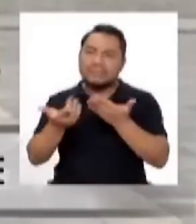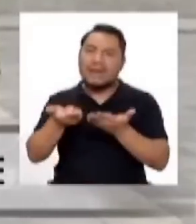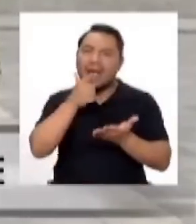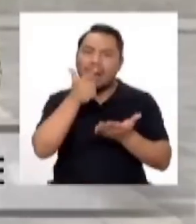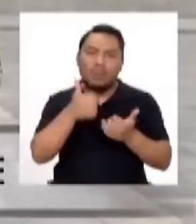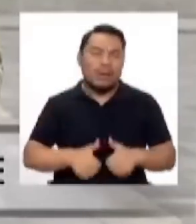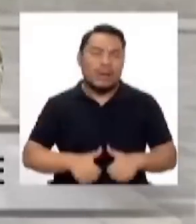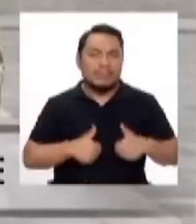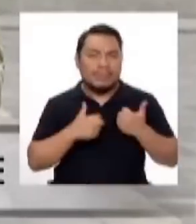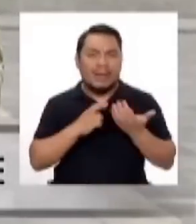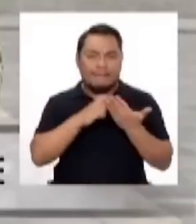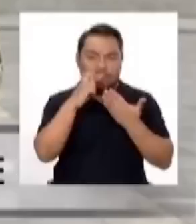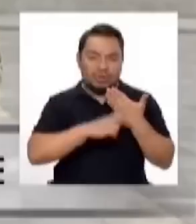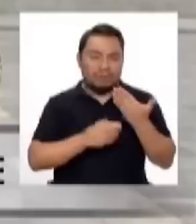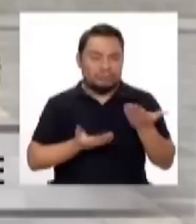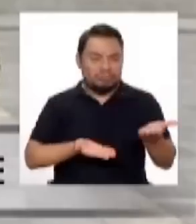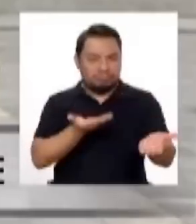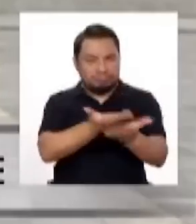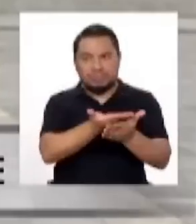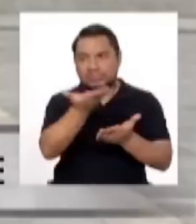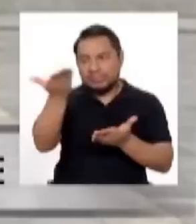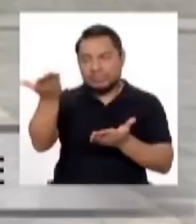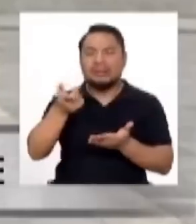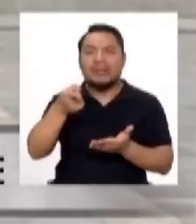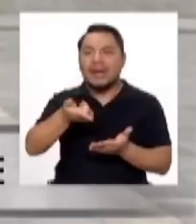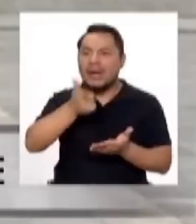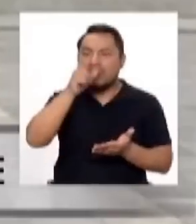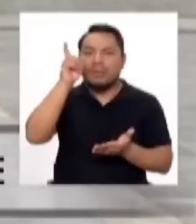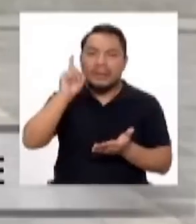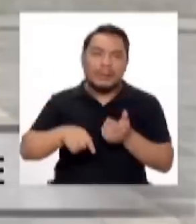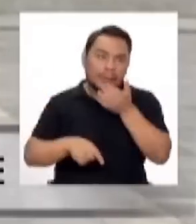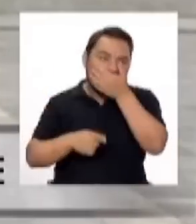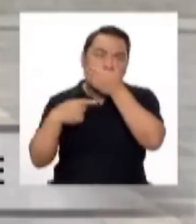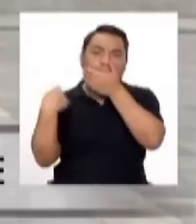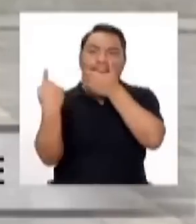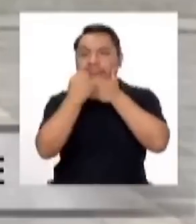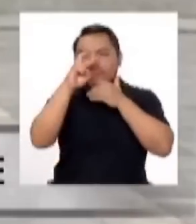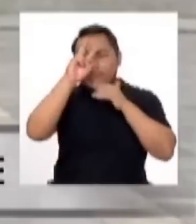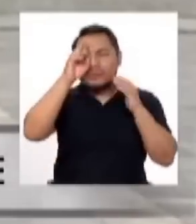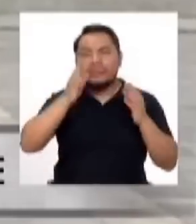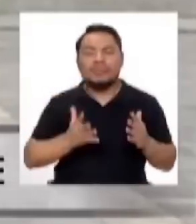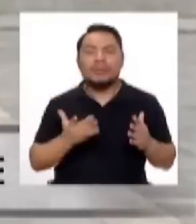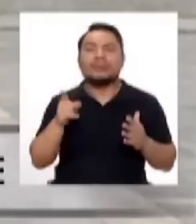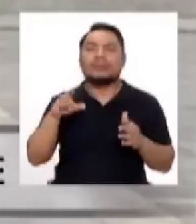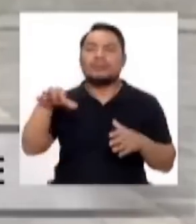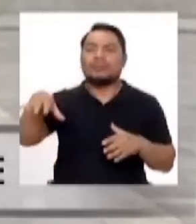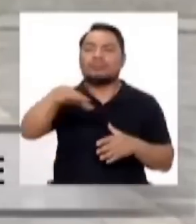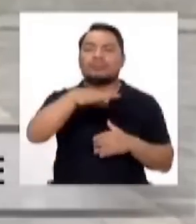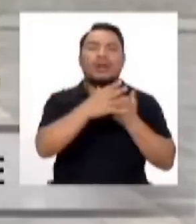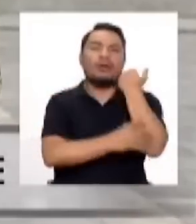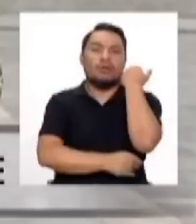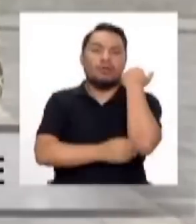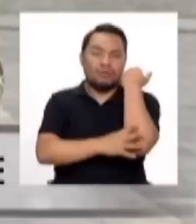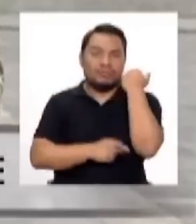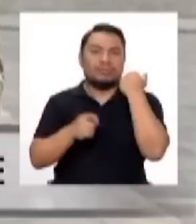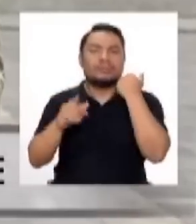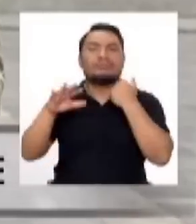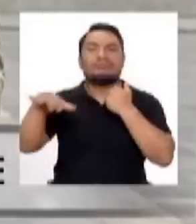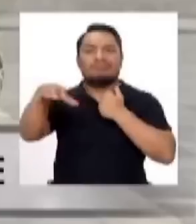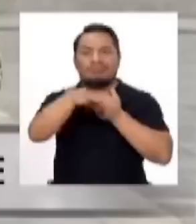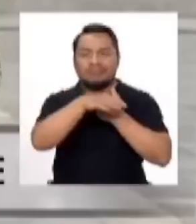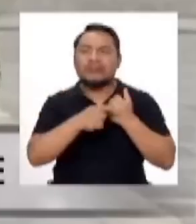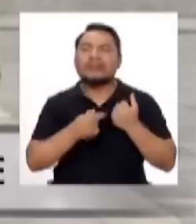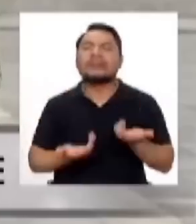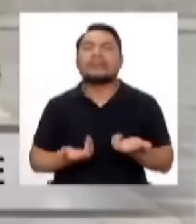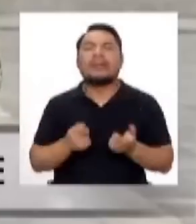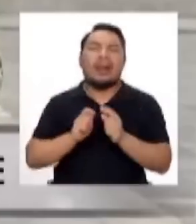Vida. Agua que le debe llegar a todos los peruanos de los asentamientos humanos y los pueblos jóvenes.